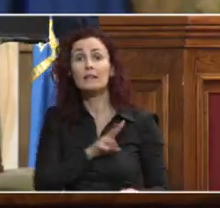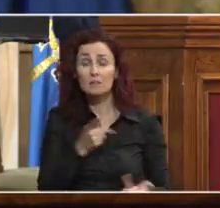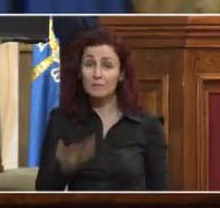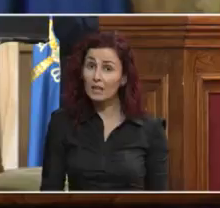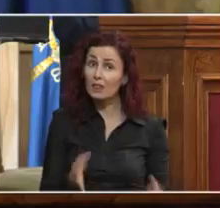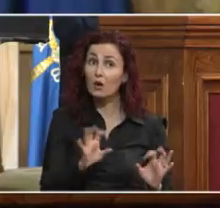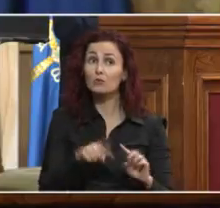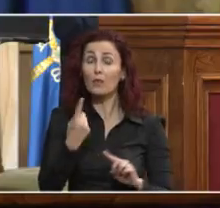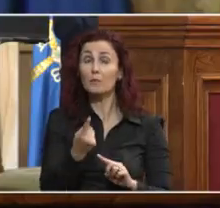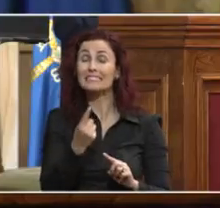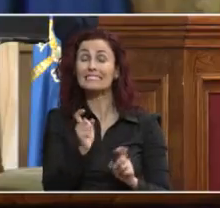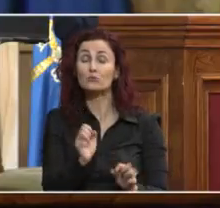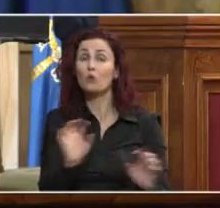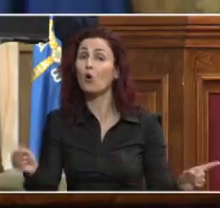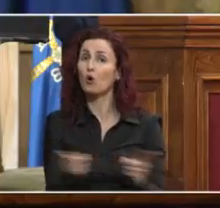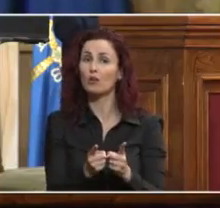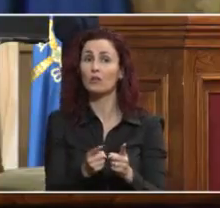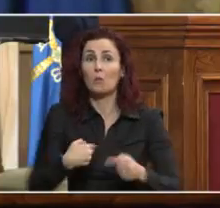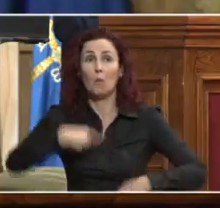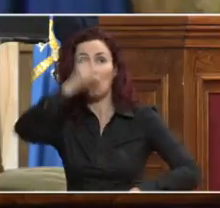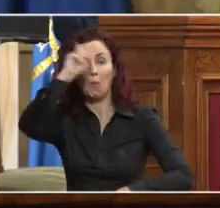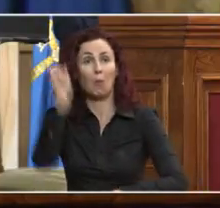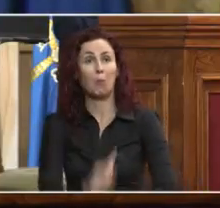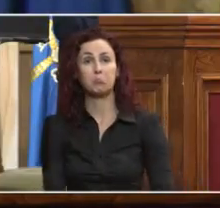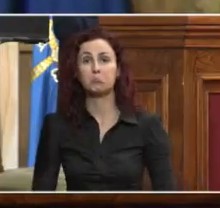vida te lo diré en tres palabras: yo qué sé».